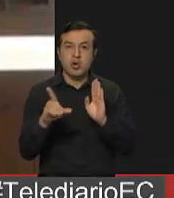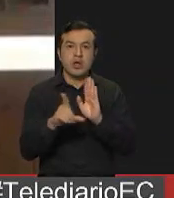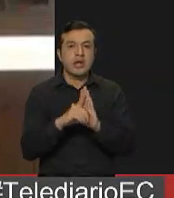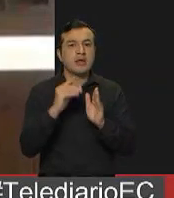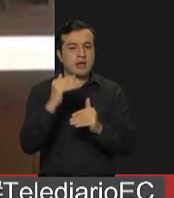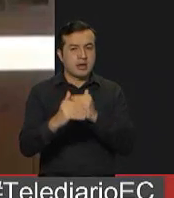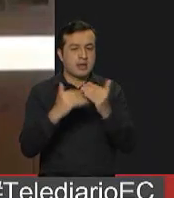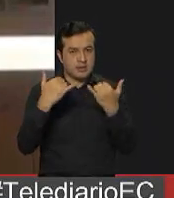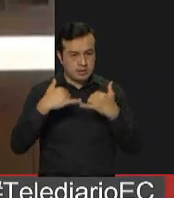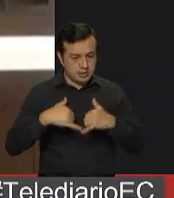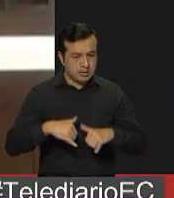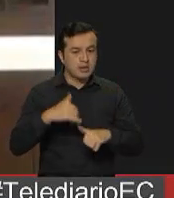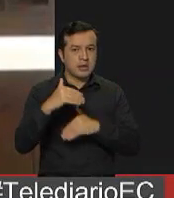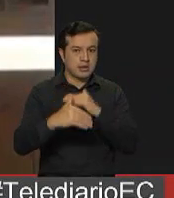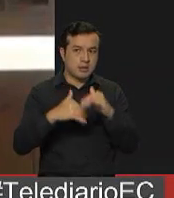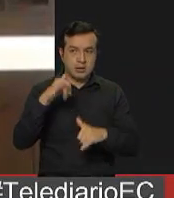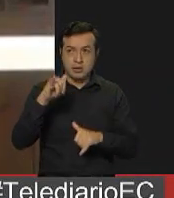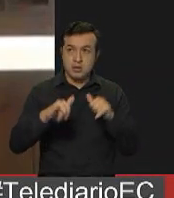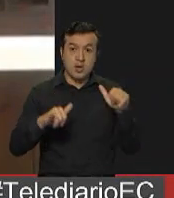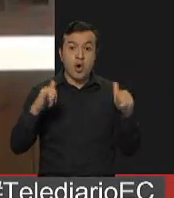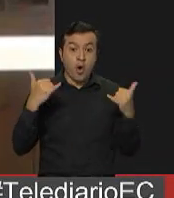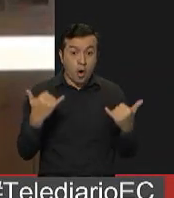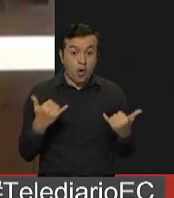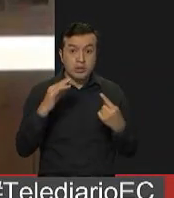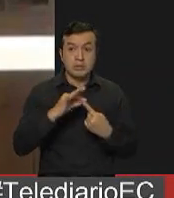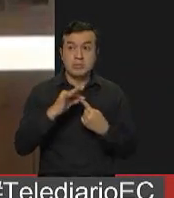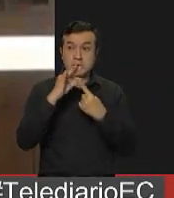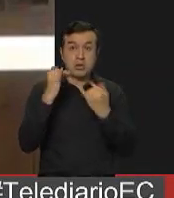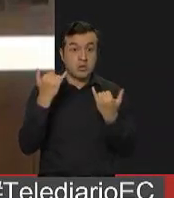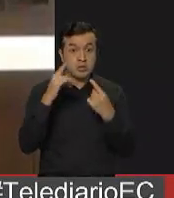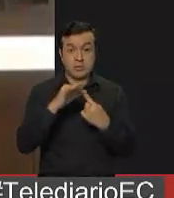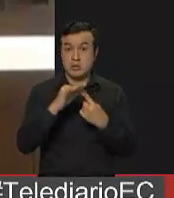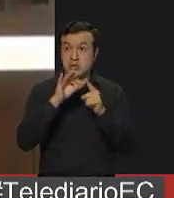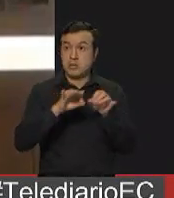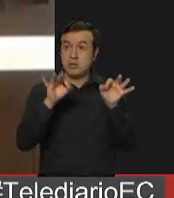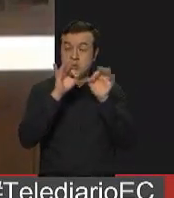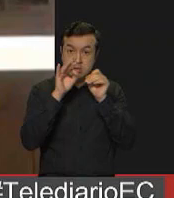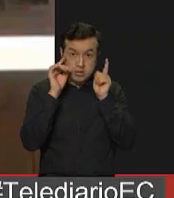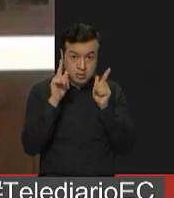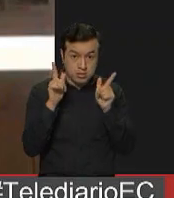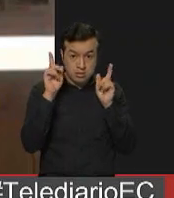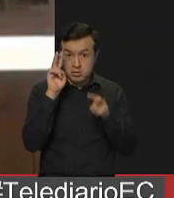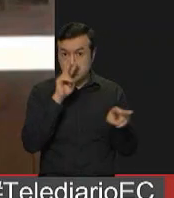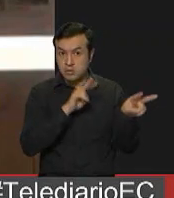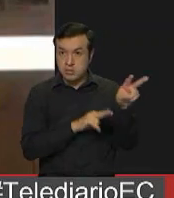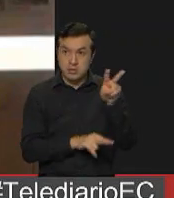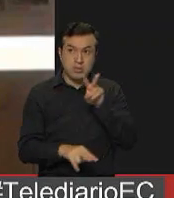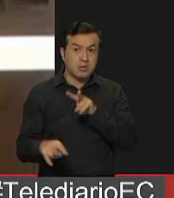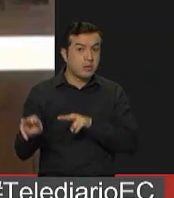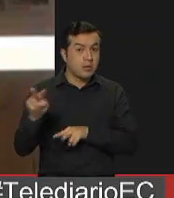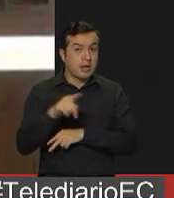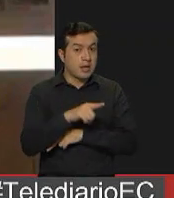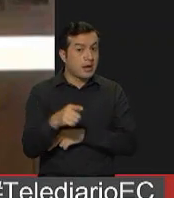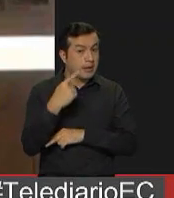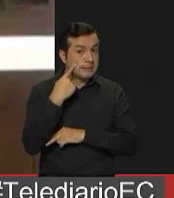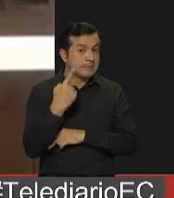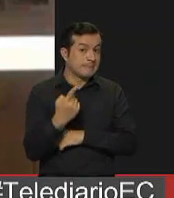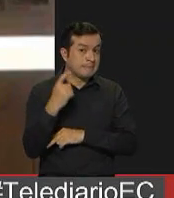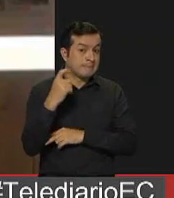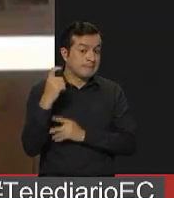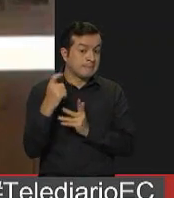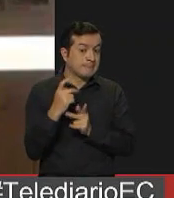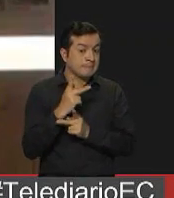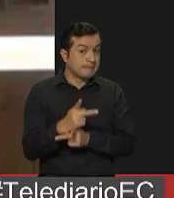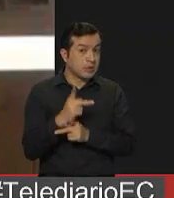dando, está uniendo en tiempo real, esto es histórico. No aflojar, estar pendientes y tener confianza sobre todo, es decir, que se viene hasta